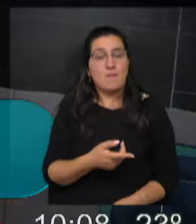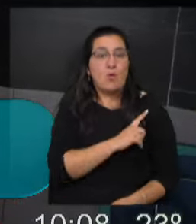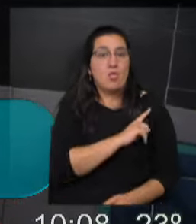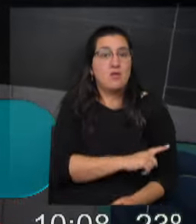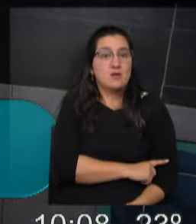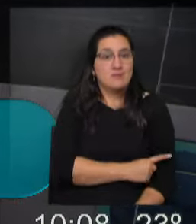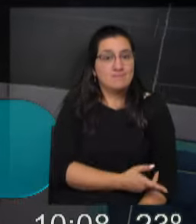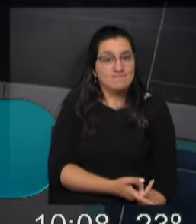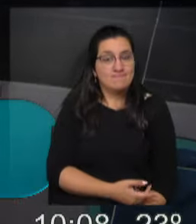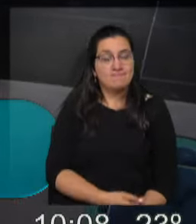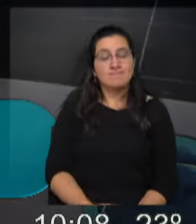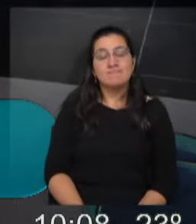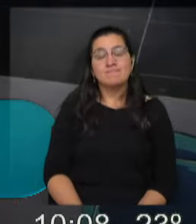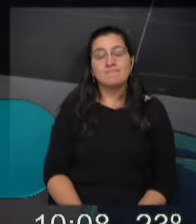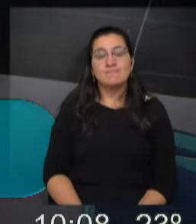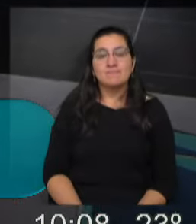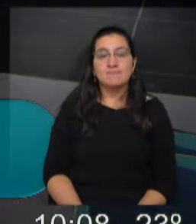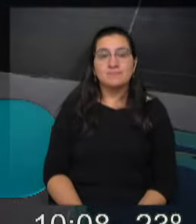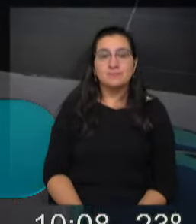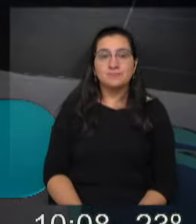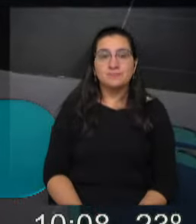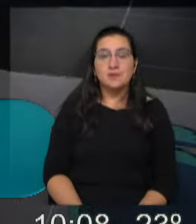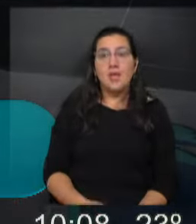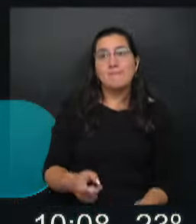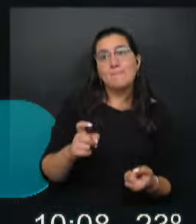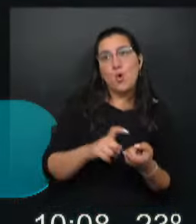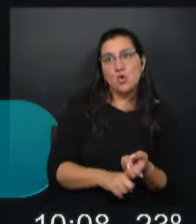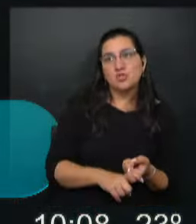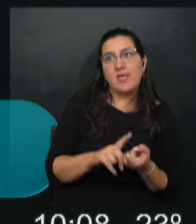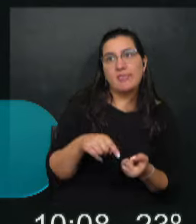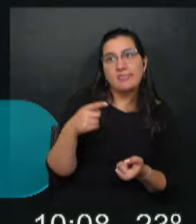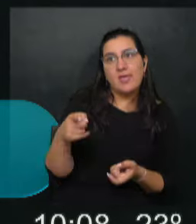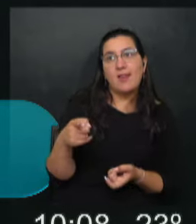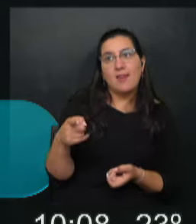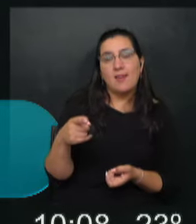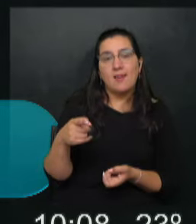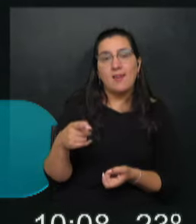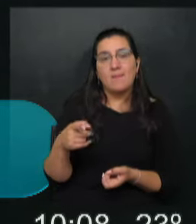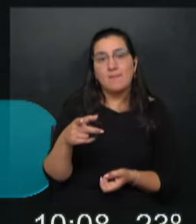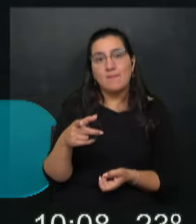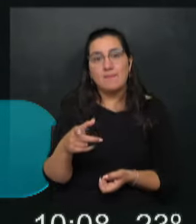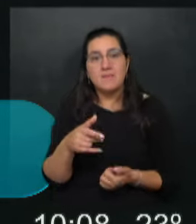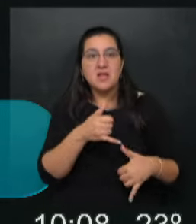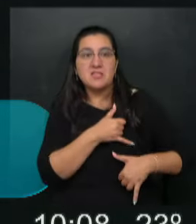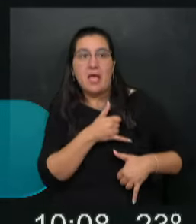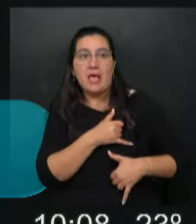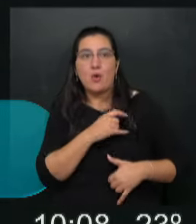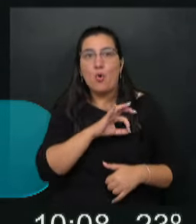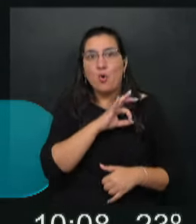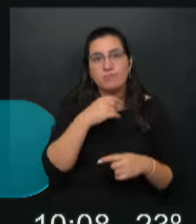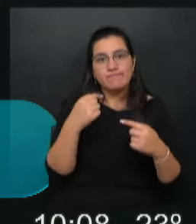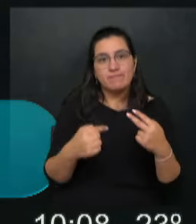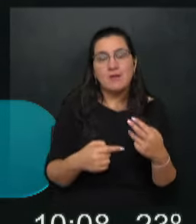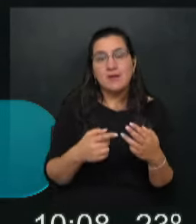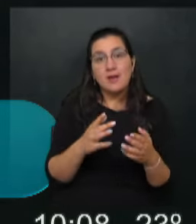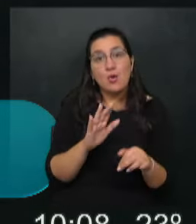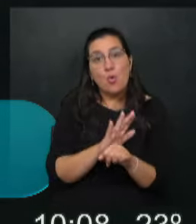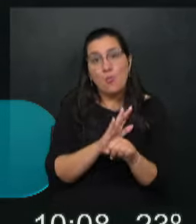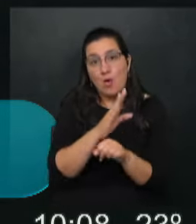de militar de la dictadura, la mujer de o la. Entonces, como que también eran un poco espías del